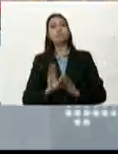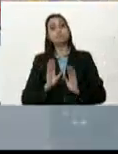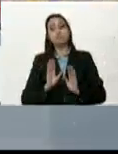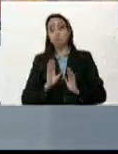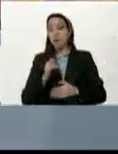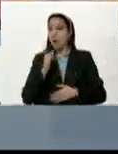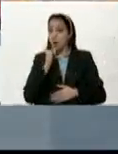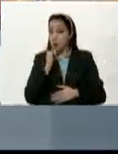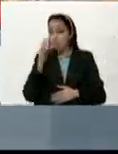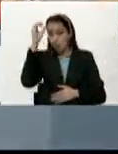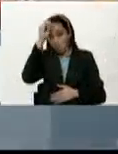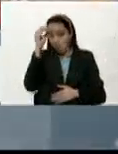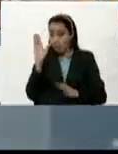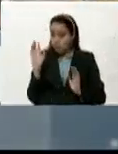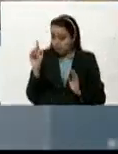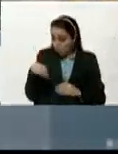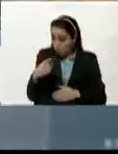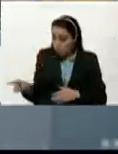ahora